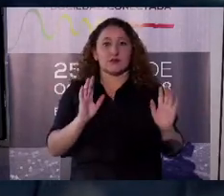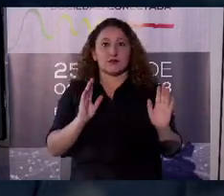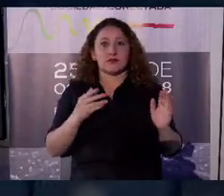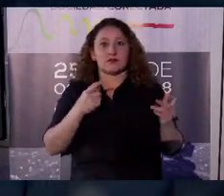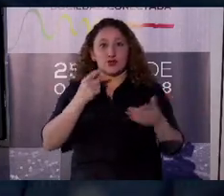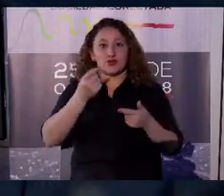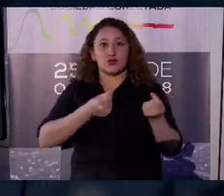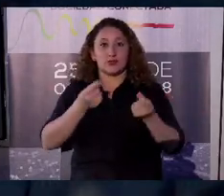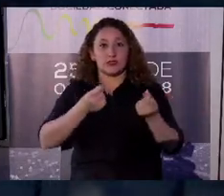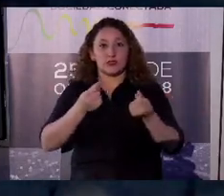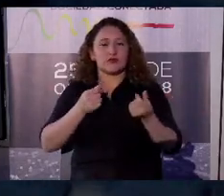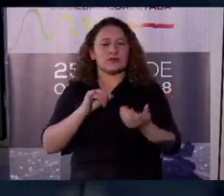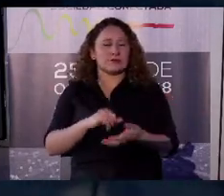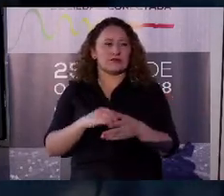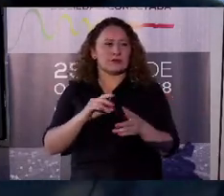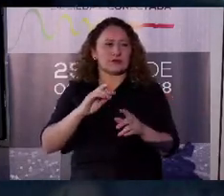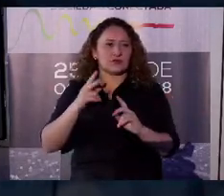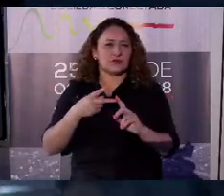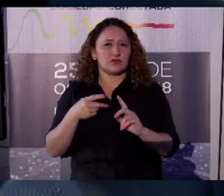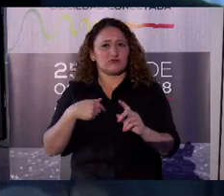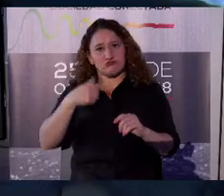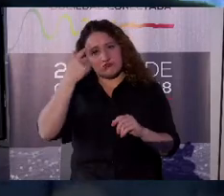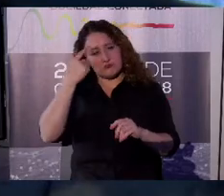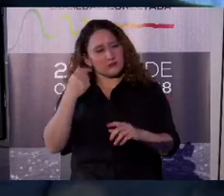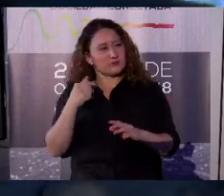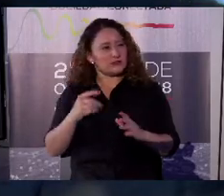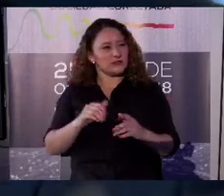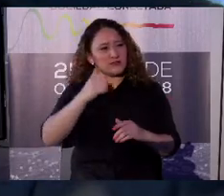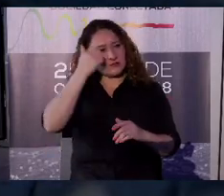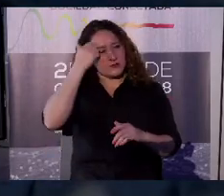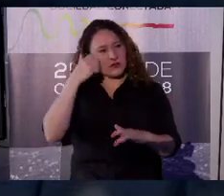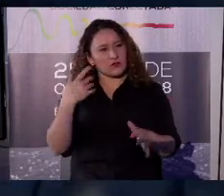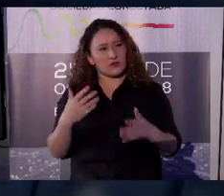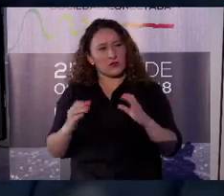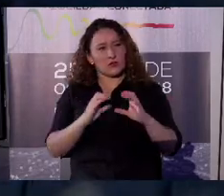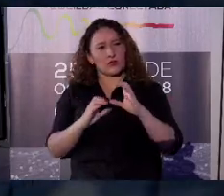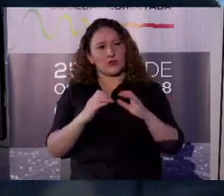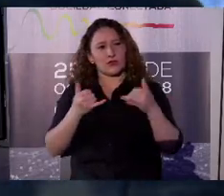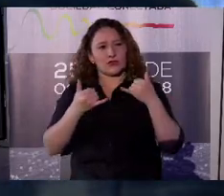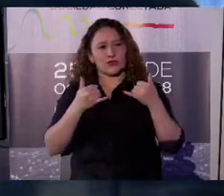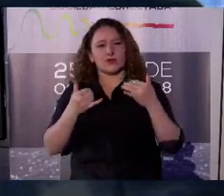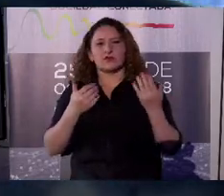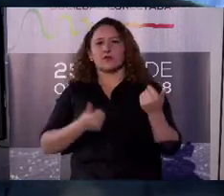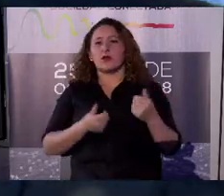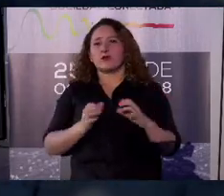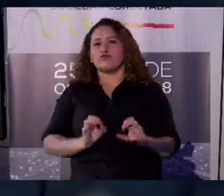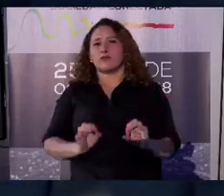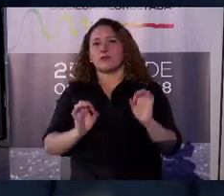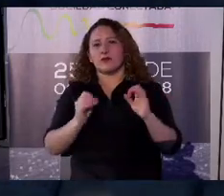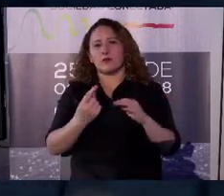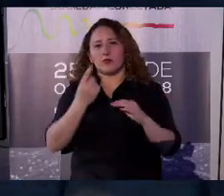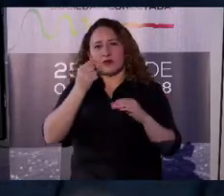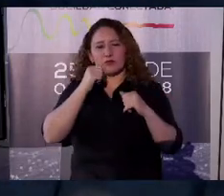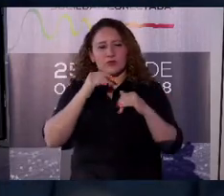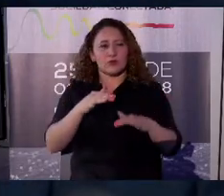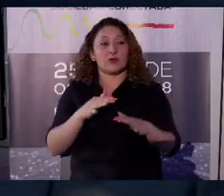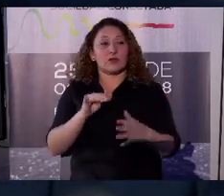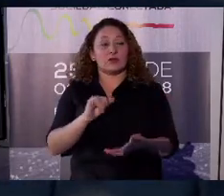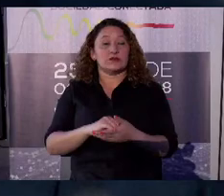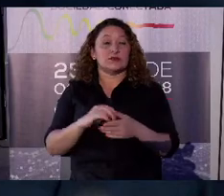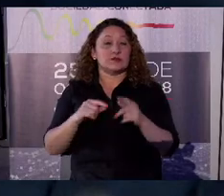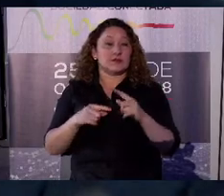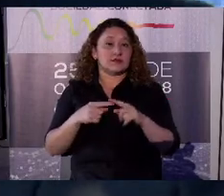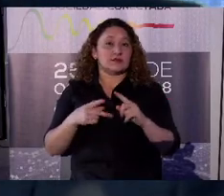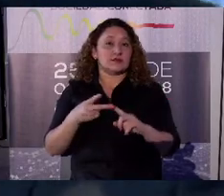elemento que me parece que es central, y no he entrado todavía a hablar de telecomunicaciones, es la calidad de las políticas públicas. Y acá dos elementos que